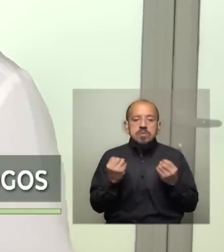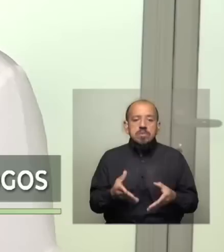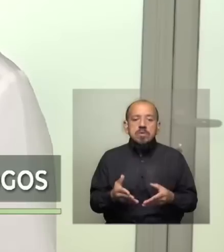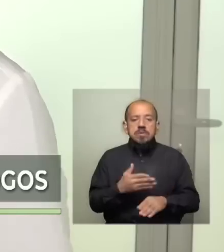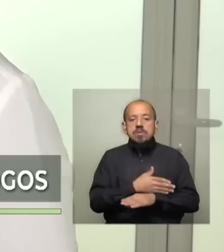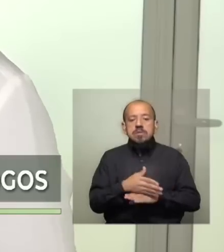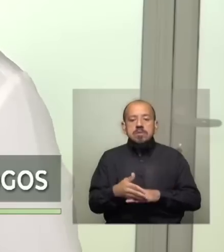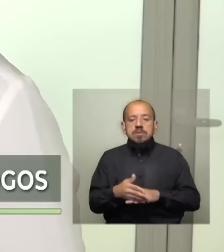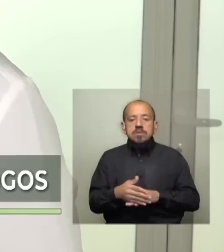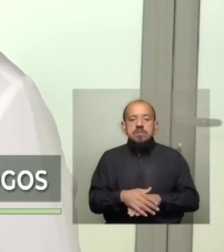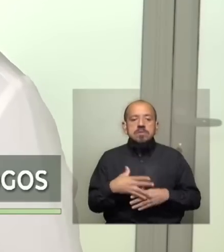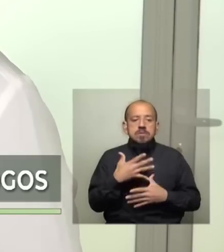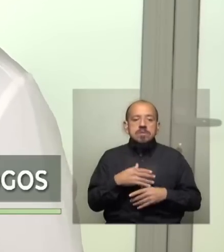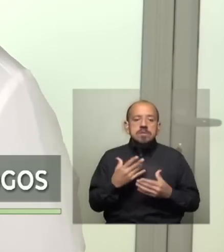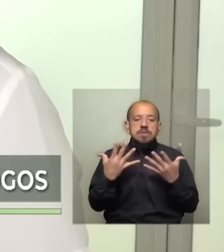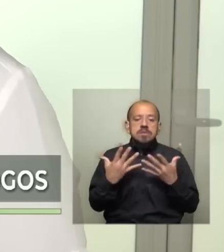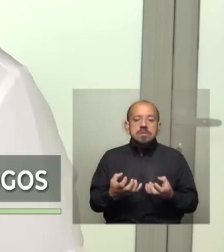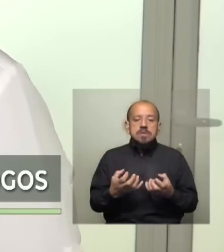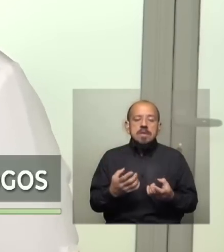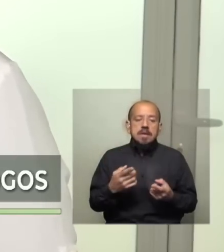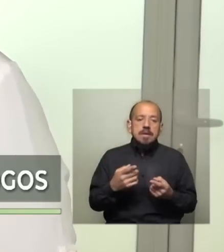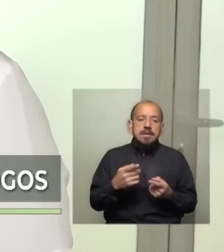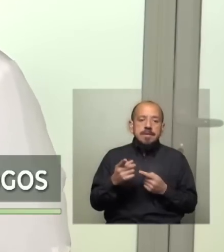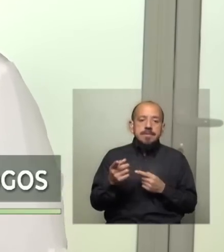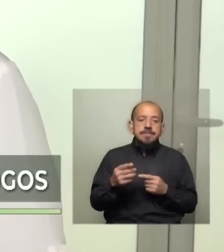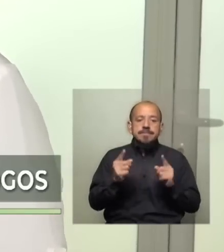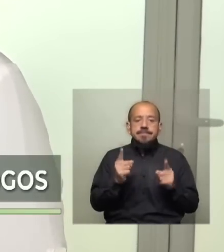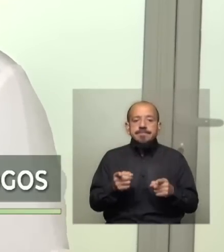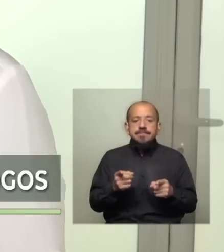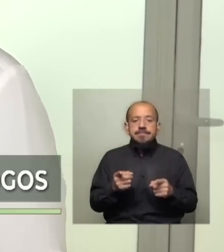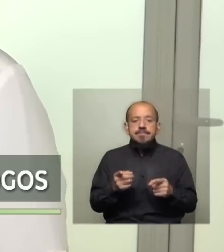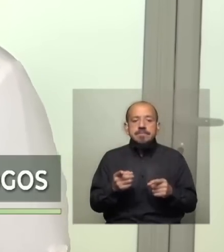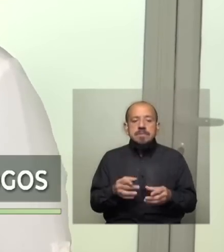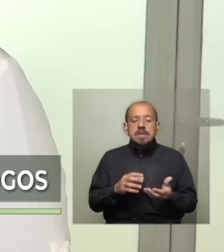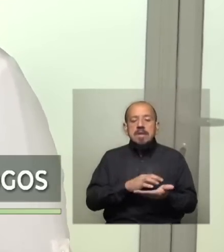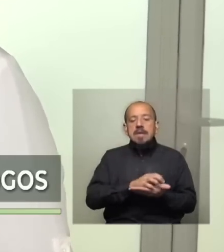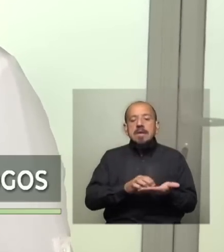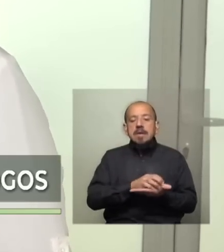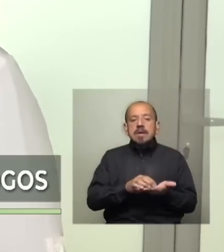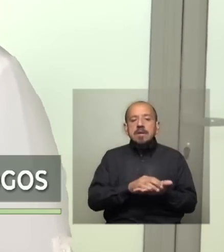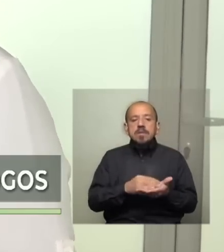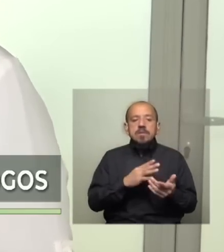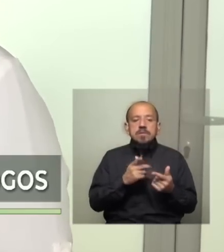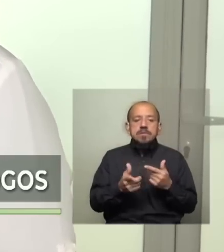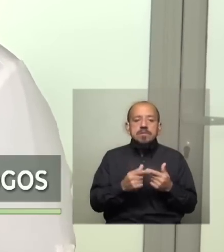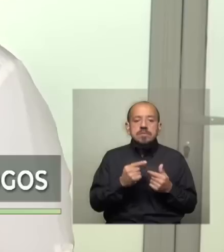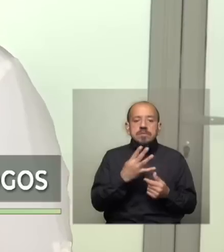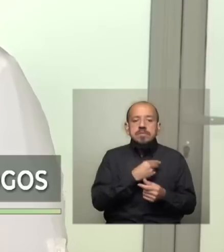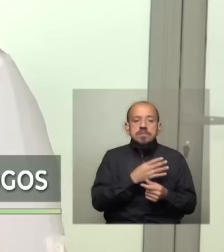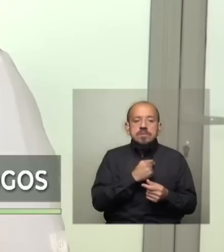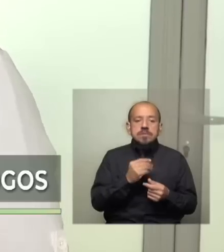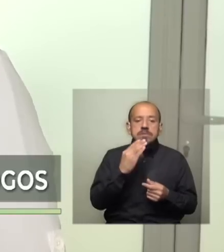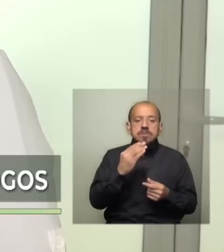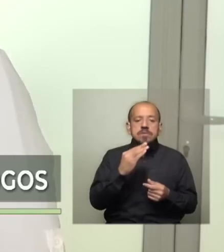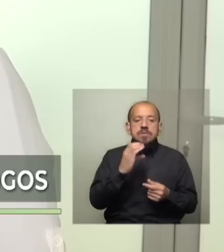bajo el agua bajo la ducha seca la piel también importa usar jabones suaves sobre todo si son blancos y cremosos